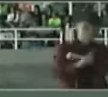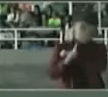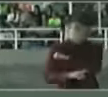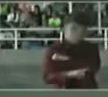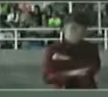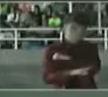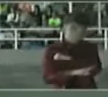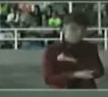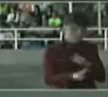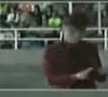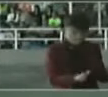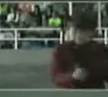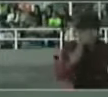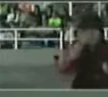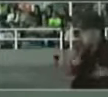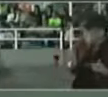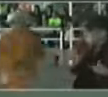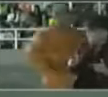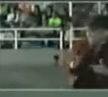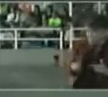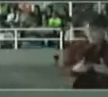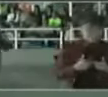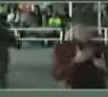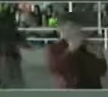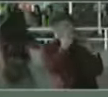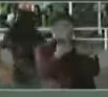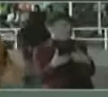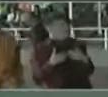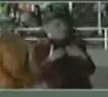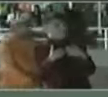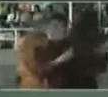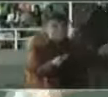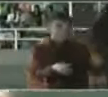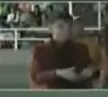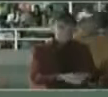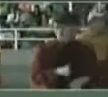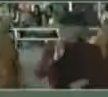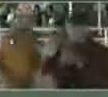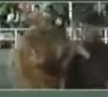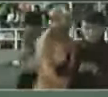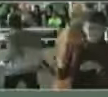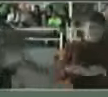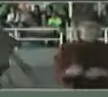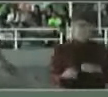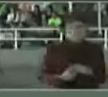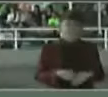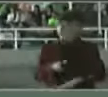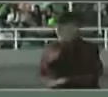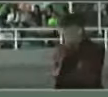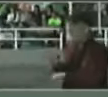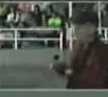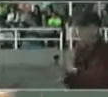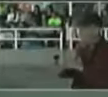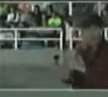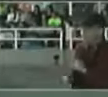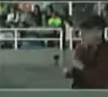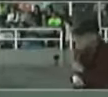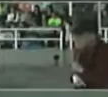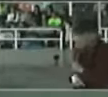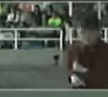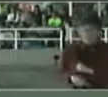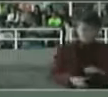las burlas, no lo detuvo el menosprecio, no lo callaron las amenazas de la muerte, no lo calló